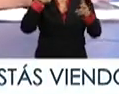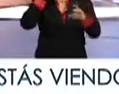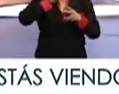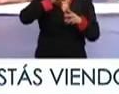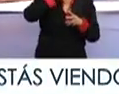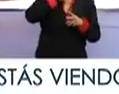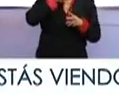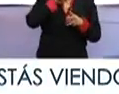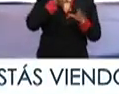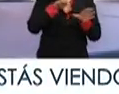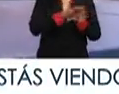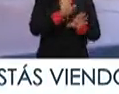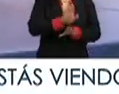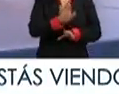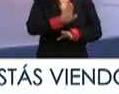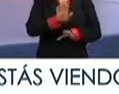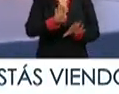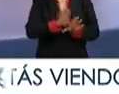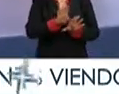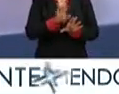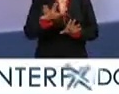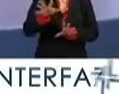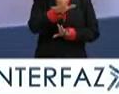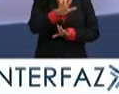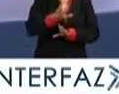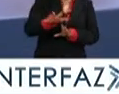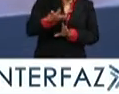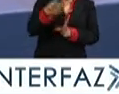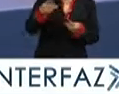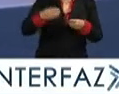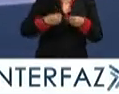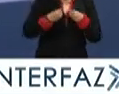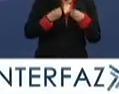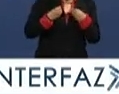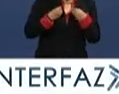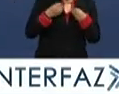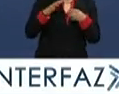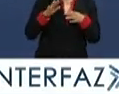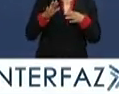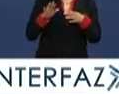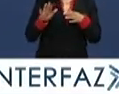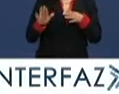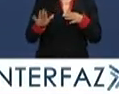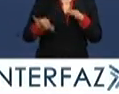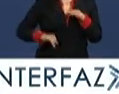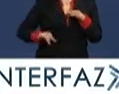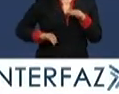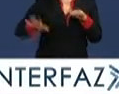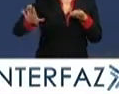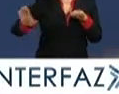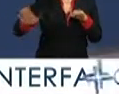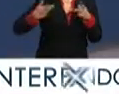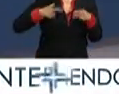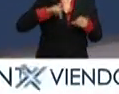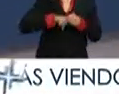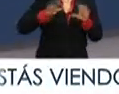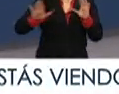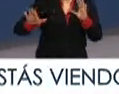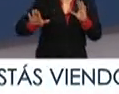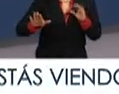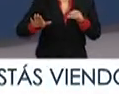siendo pues un poco más cercanos a la parte de los intereses